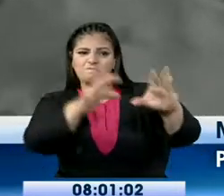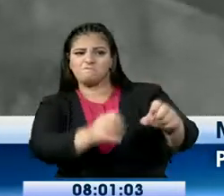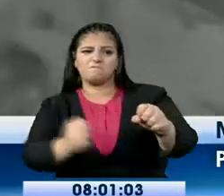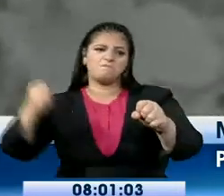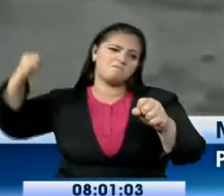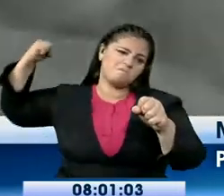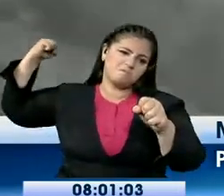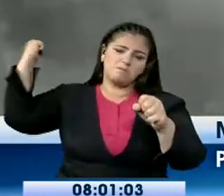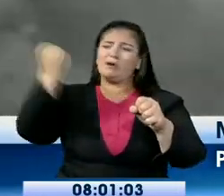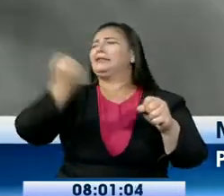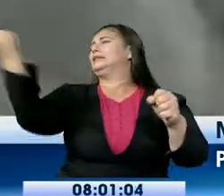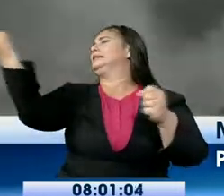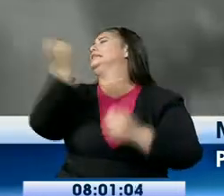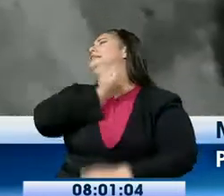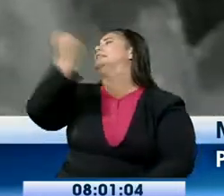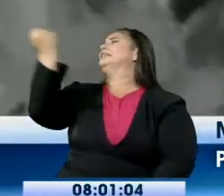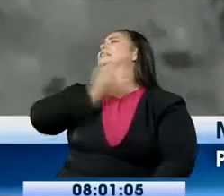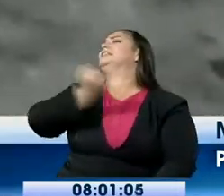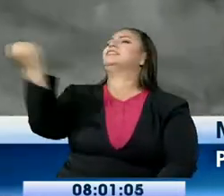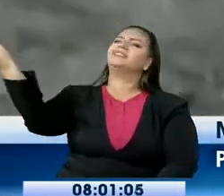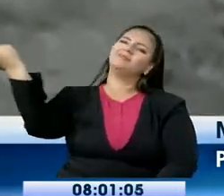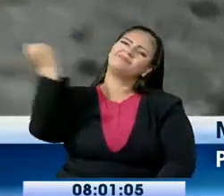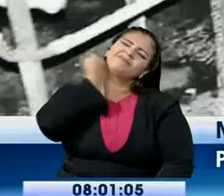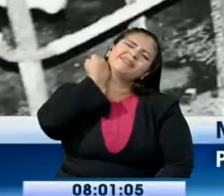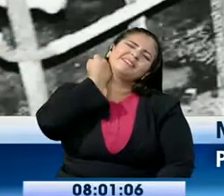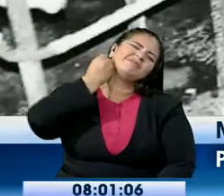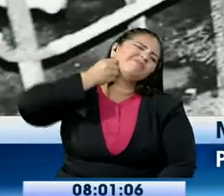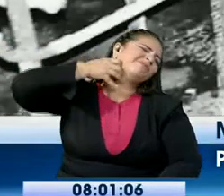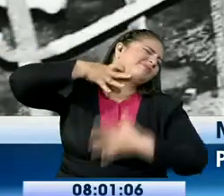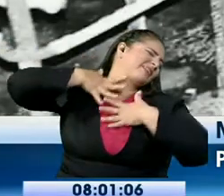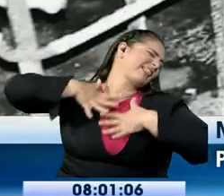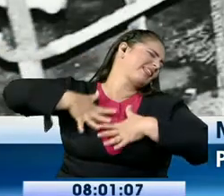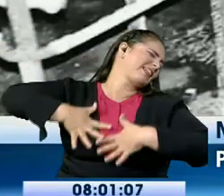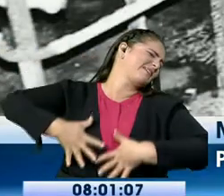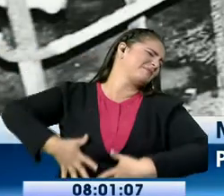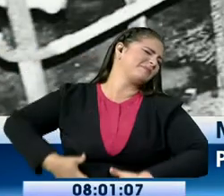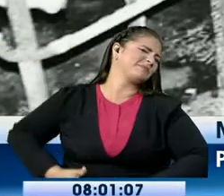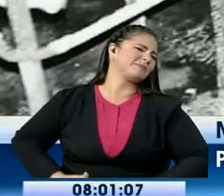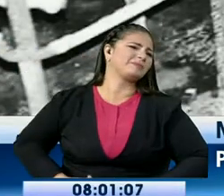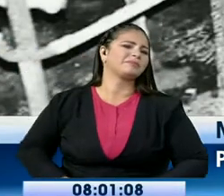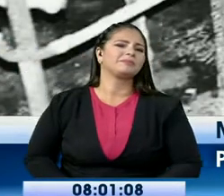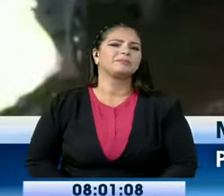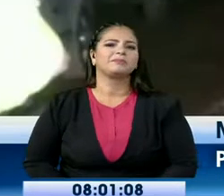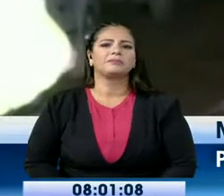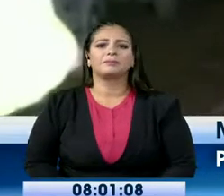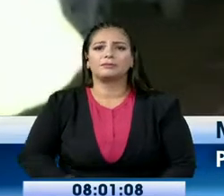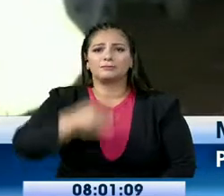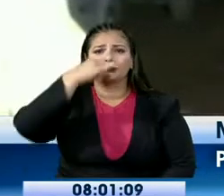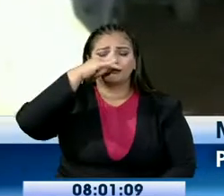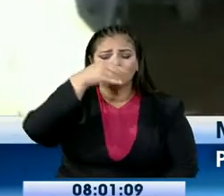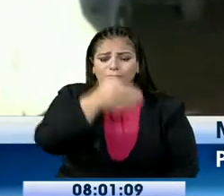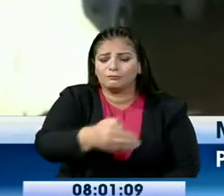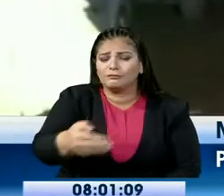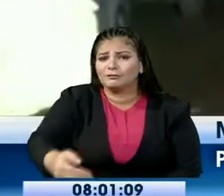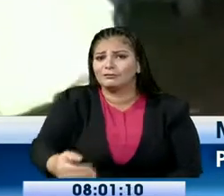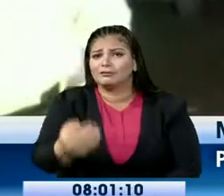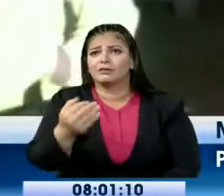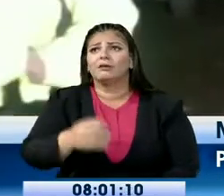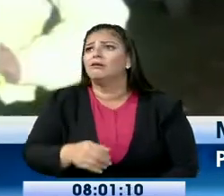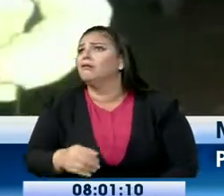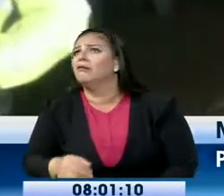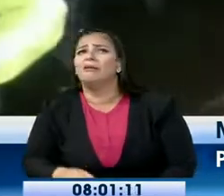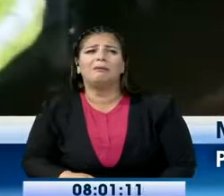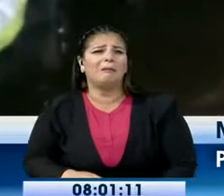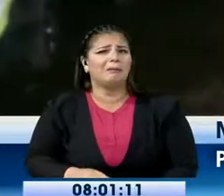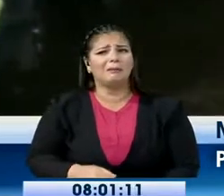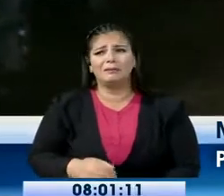herida que le mata es la yugular, muere desangrada. Este macabro hecho ocurrió en la vivienda de la familia, ubicado en el cantón El Pan, luego